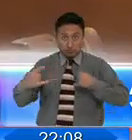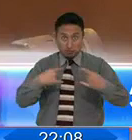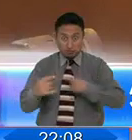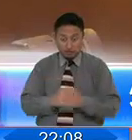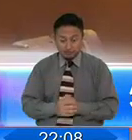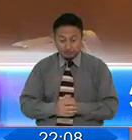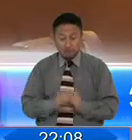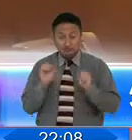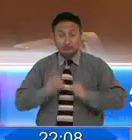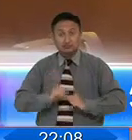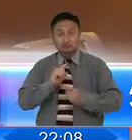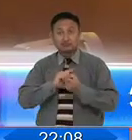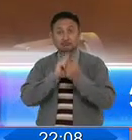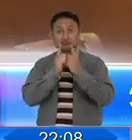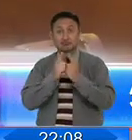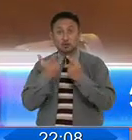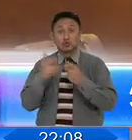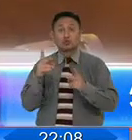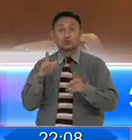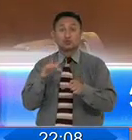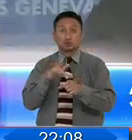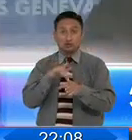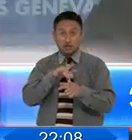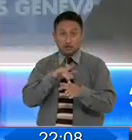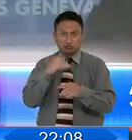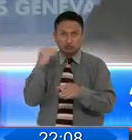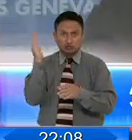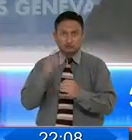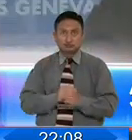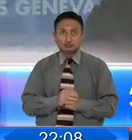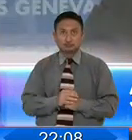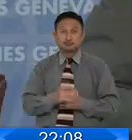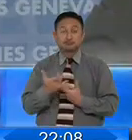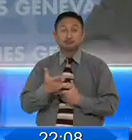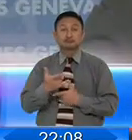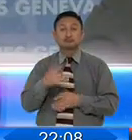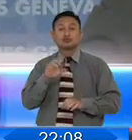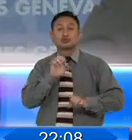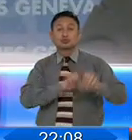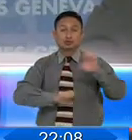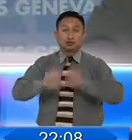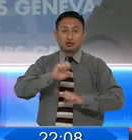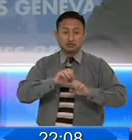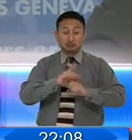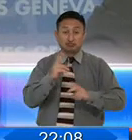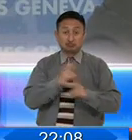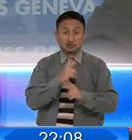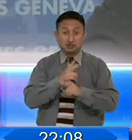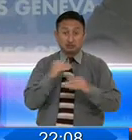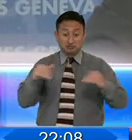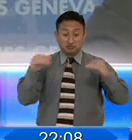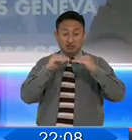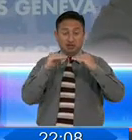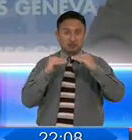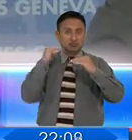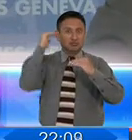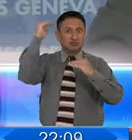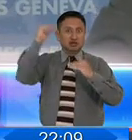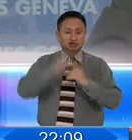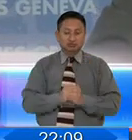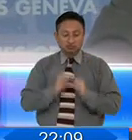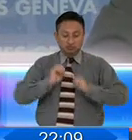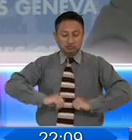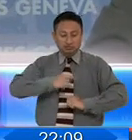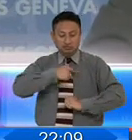se rectificó en el nivel de riesgo por el virus. La evaluación de riesgo global es elevado, el nivel regional es elevado y para